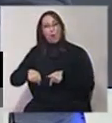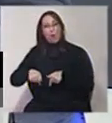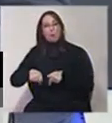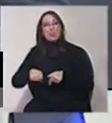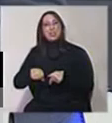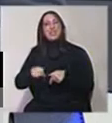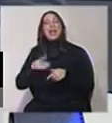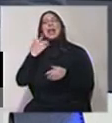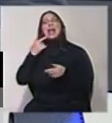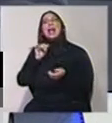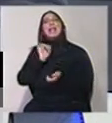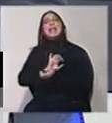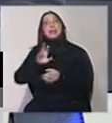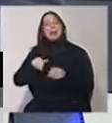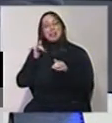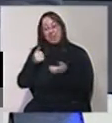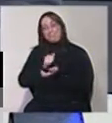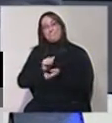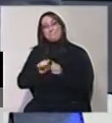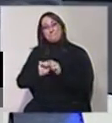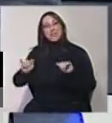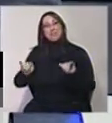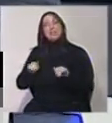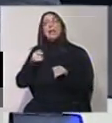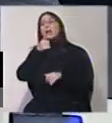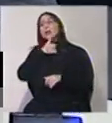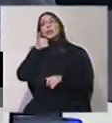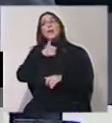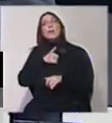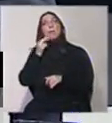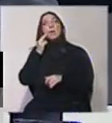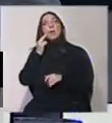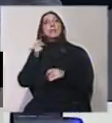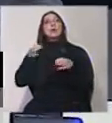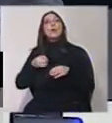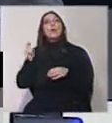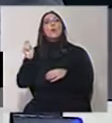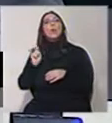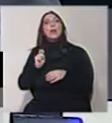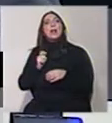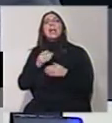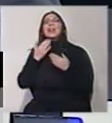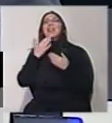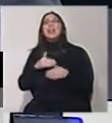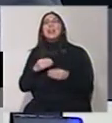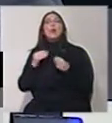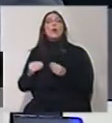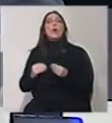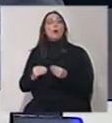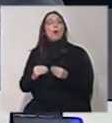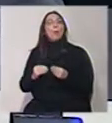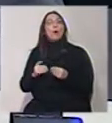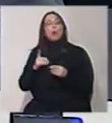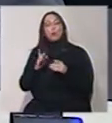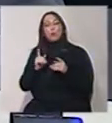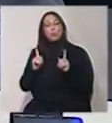la criminalidad, pero están en la prensa, no resolvieron los problemas de seguridad pública, entendiendo seguridad pública de una manera muy